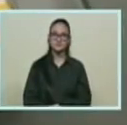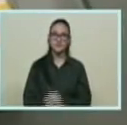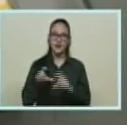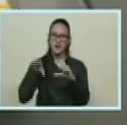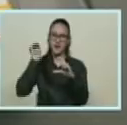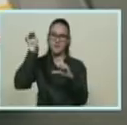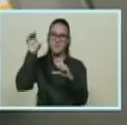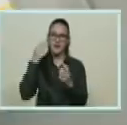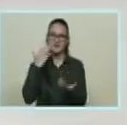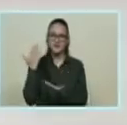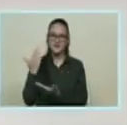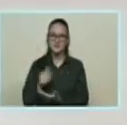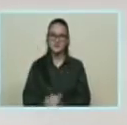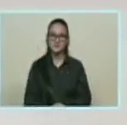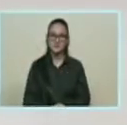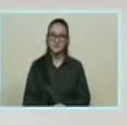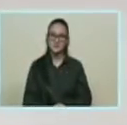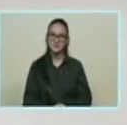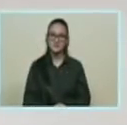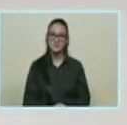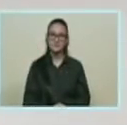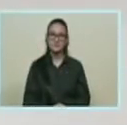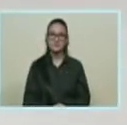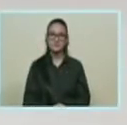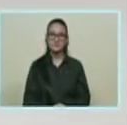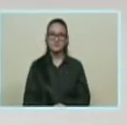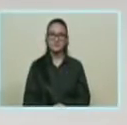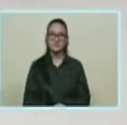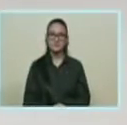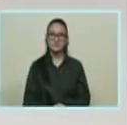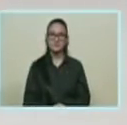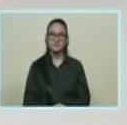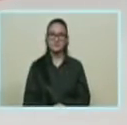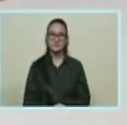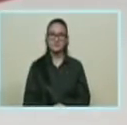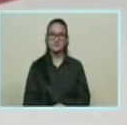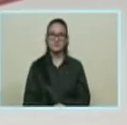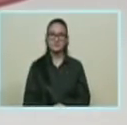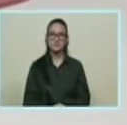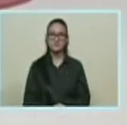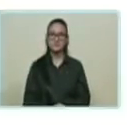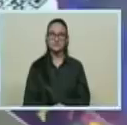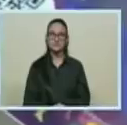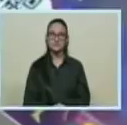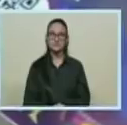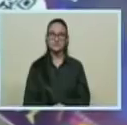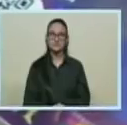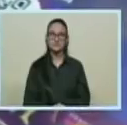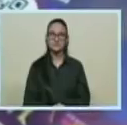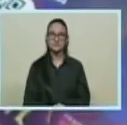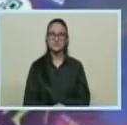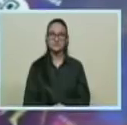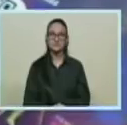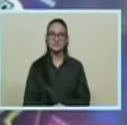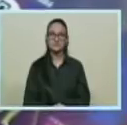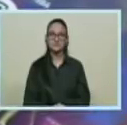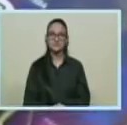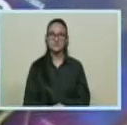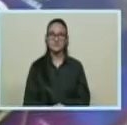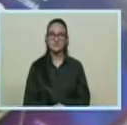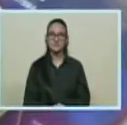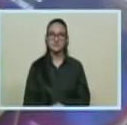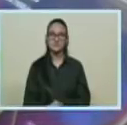patria que viene a solucionar los problemas a mi pueblo de la vida nacional. Código